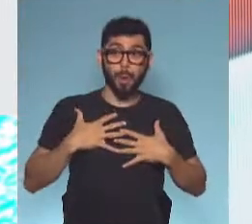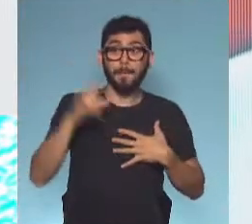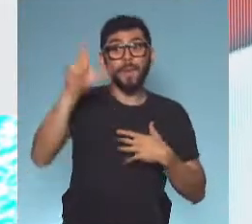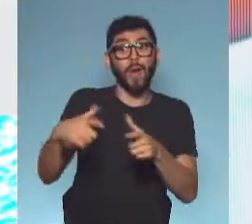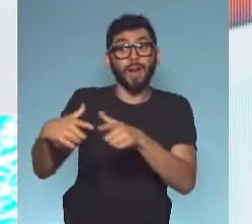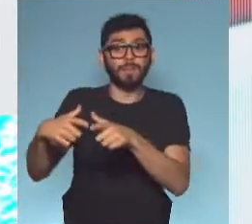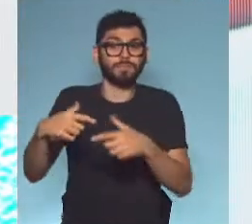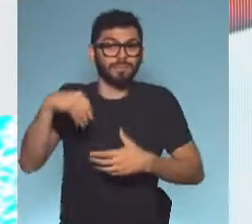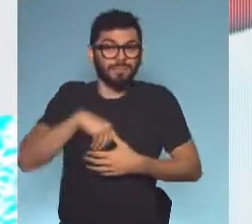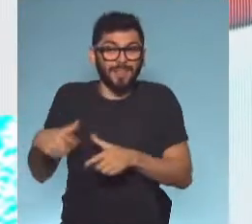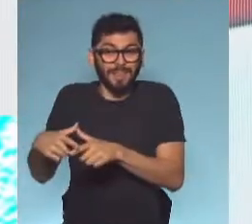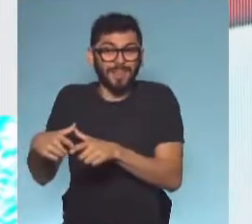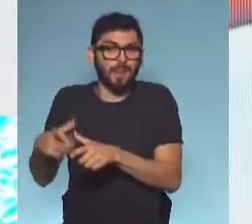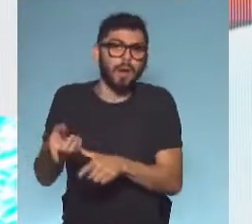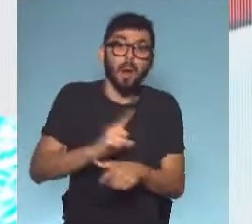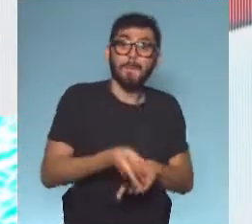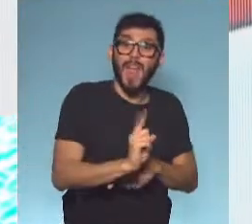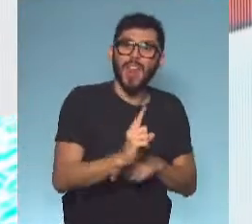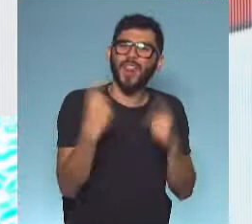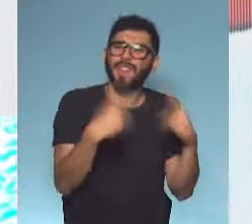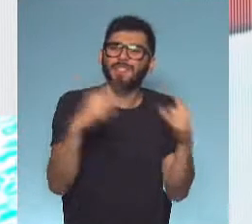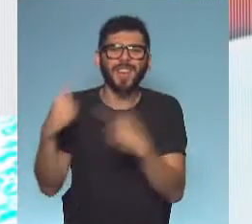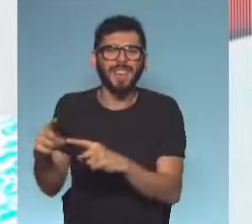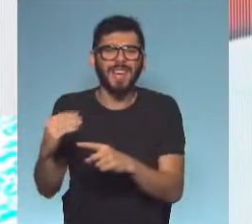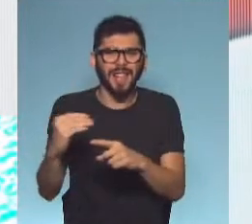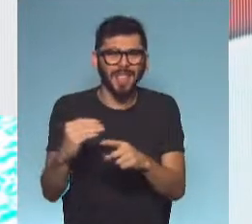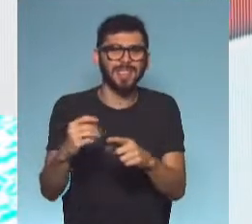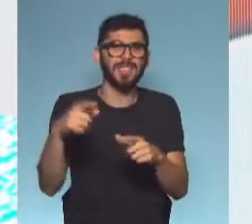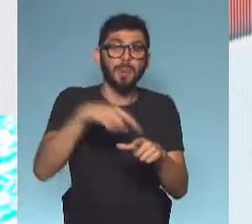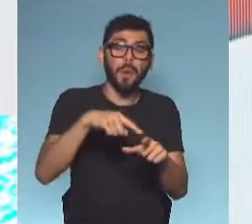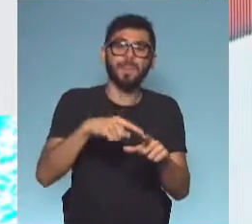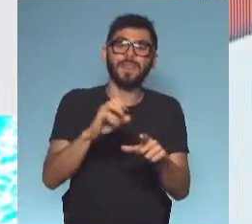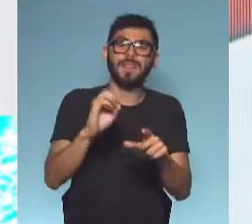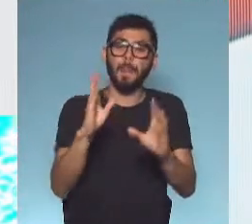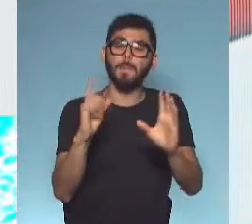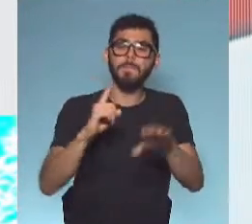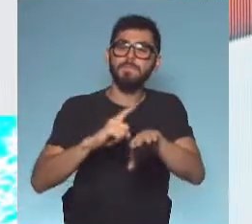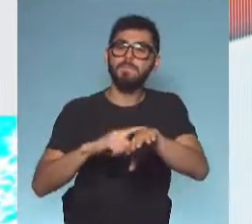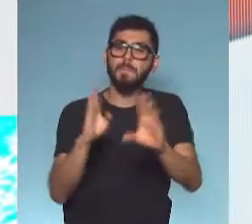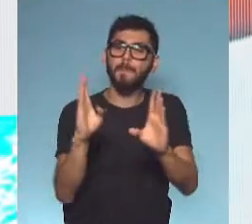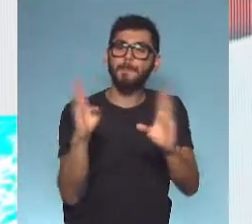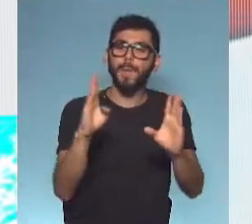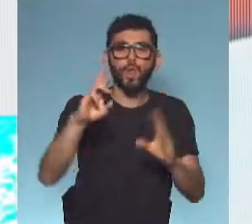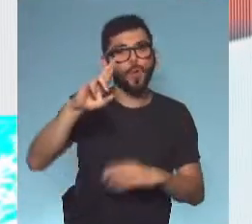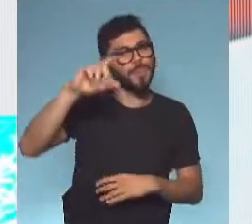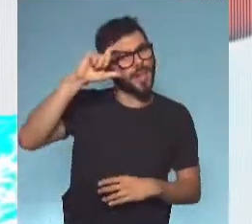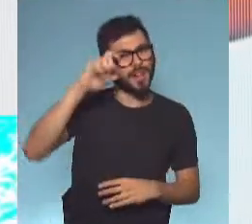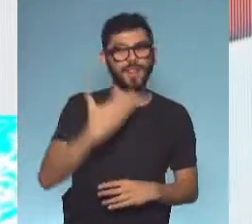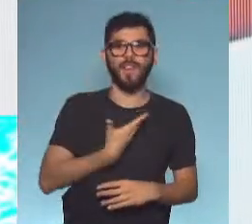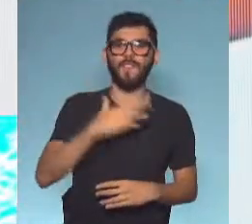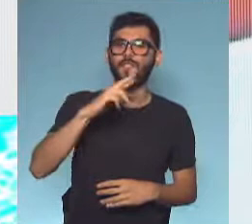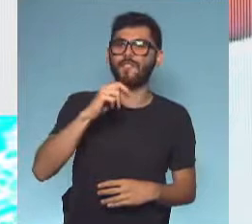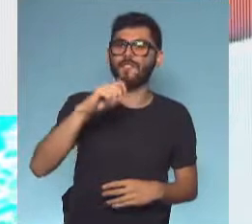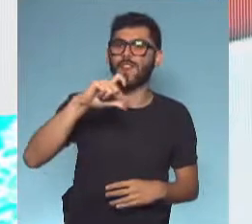vulva, las personas con pene tienen lo que se llama el periodo refractario, que es un periodo más o menos de 20